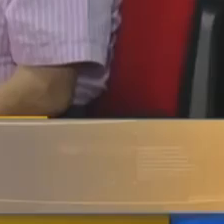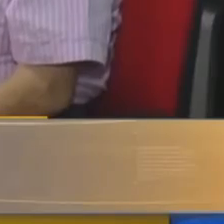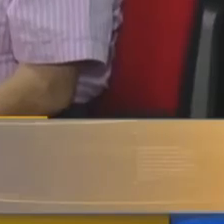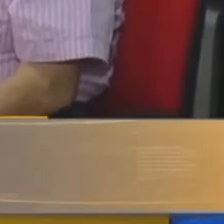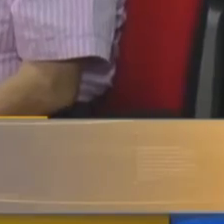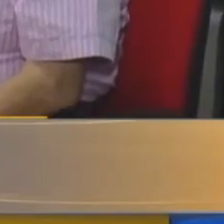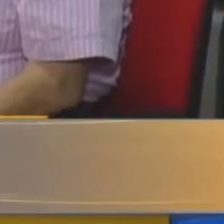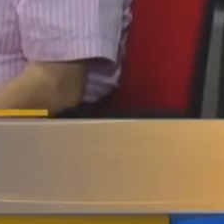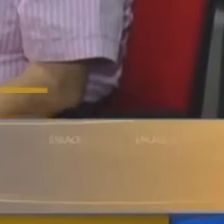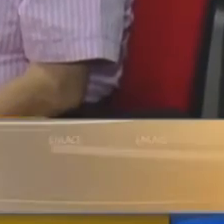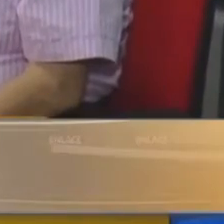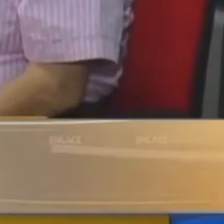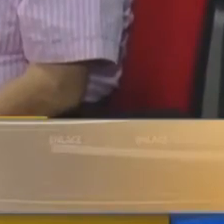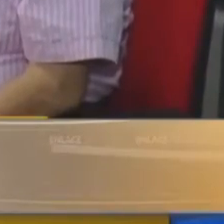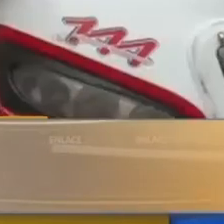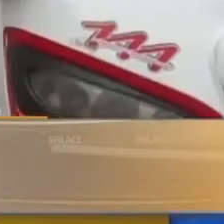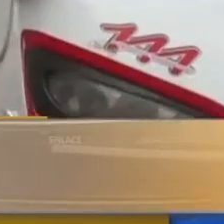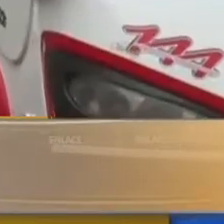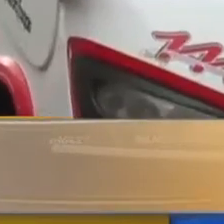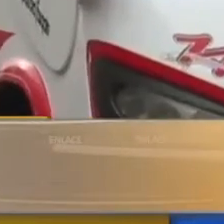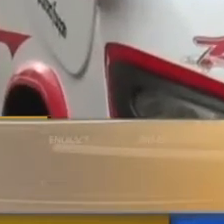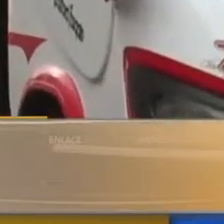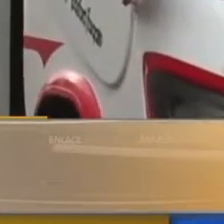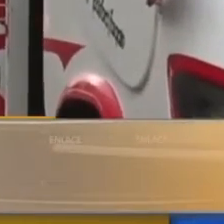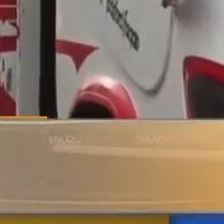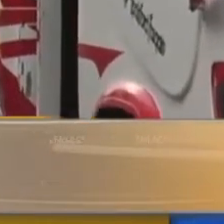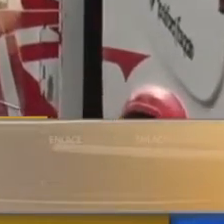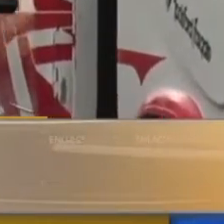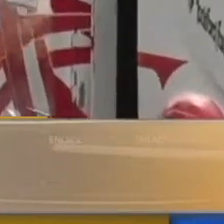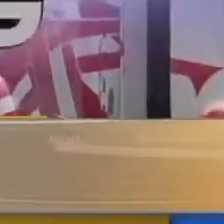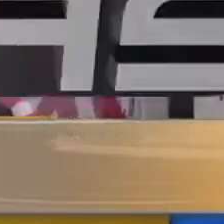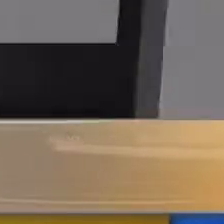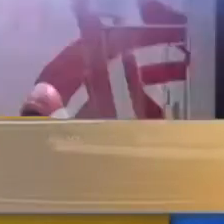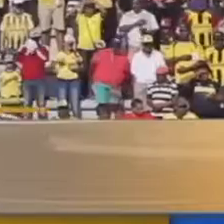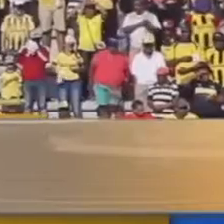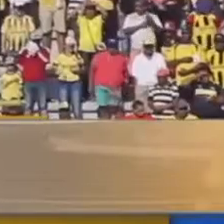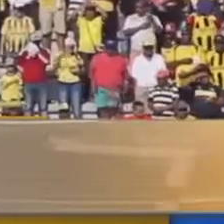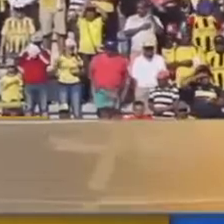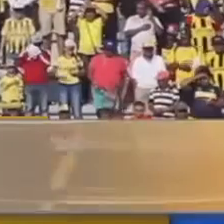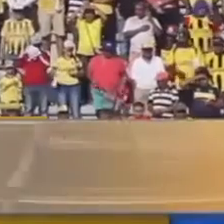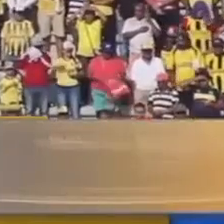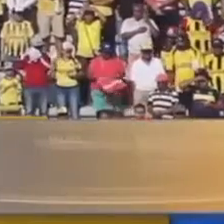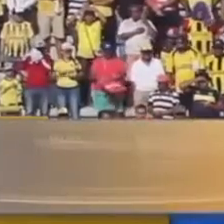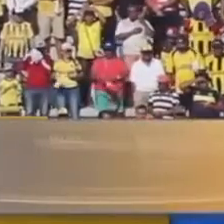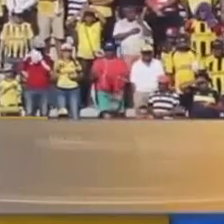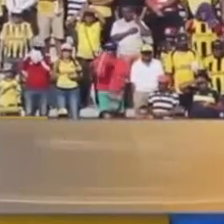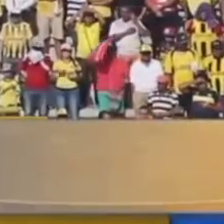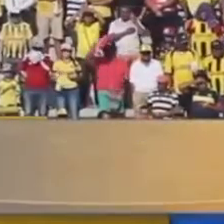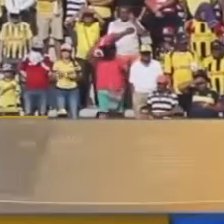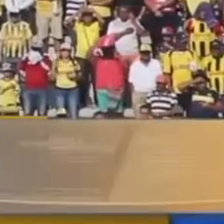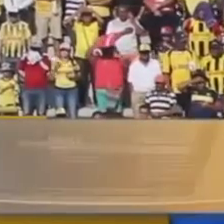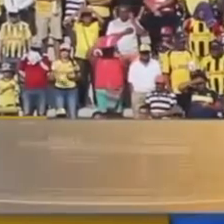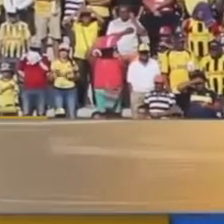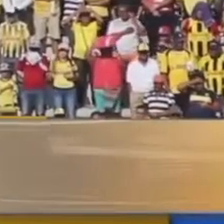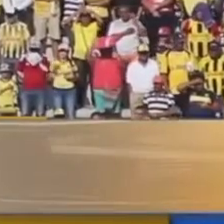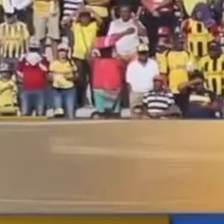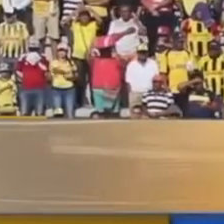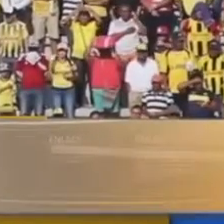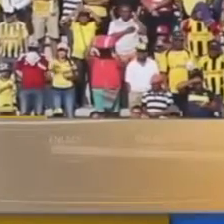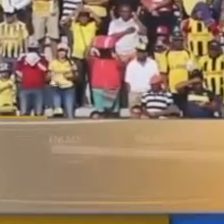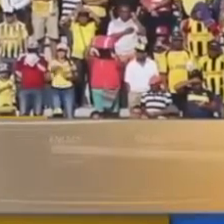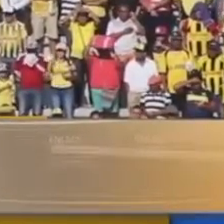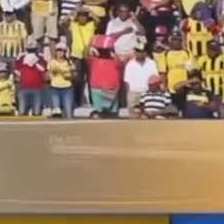Silvestre. Cochoferes será de nuevo el administrador del convenio del transporte escolar en la ciudad. El Comité Municipal para la Gestión de Riesgo y Desastres se alista para